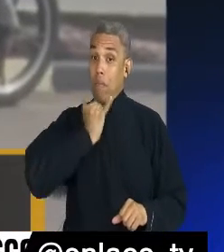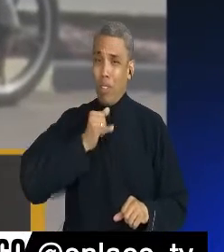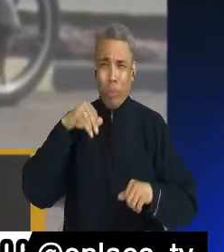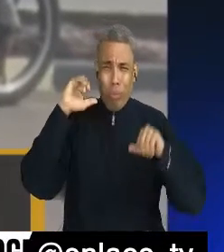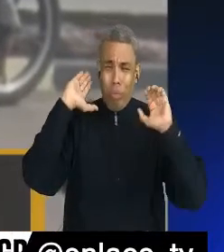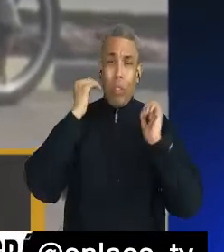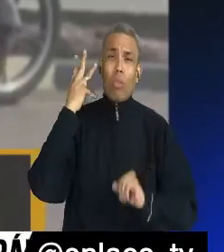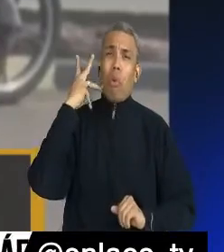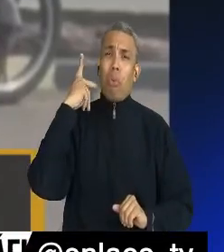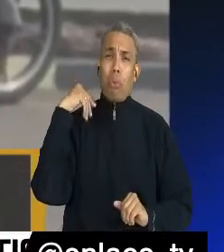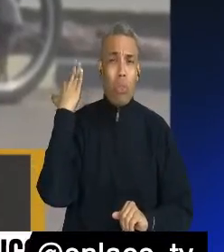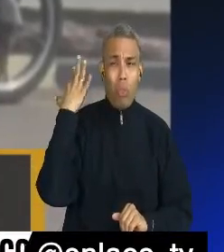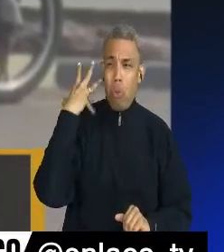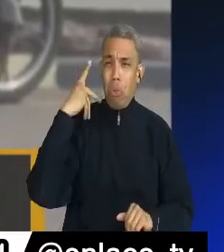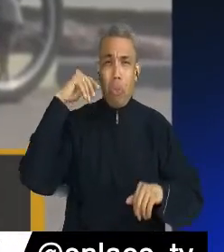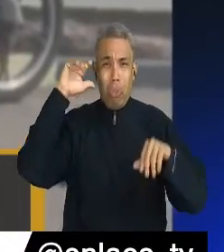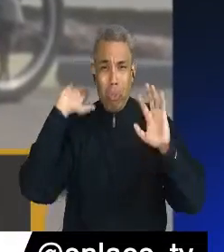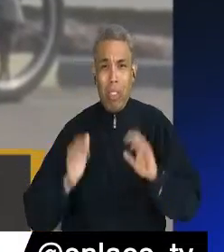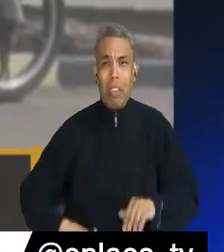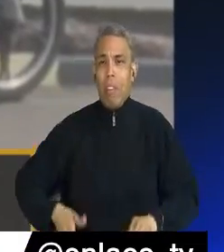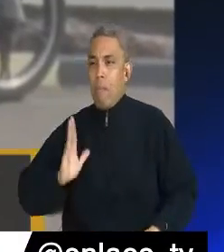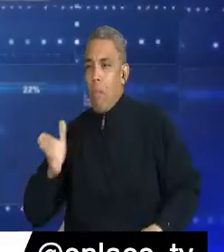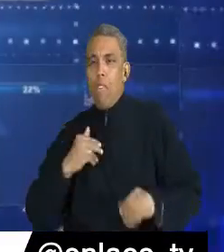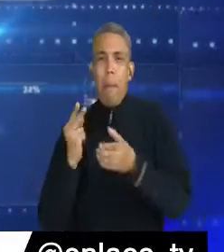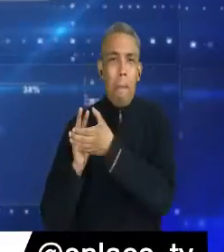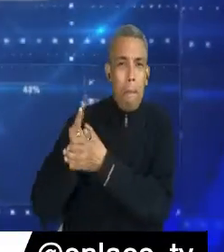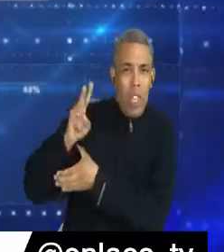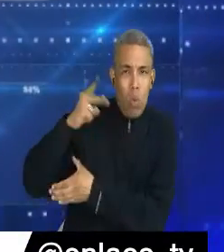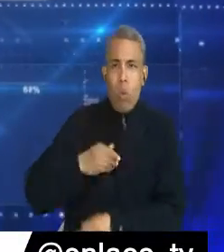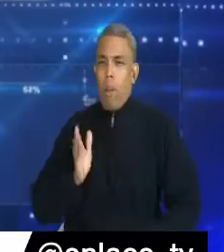conductor del vehículo reparte pedidos de verduras